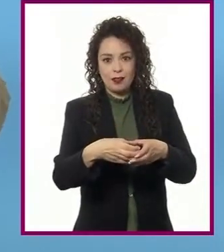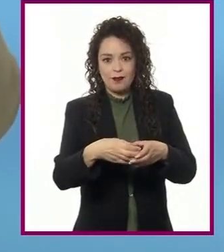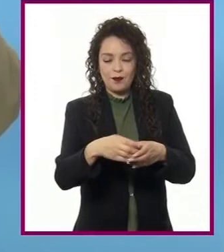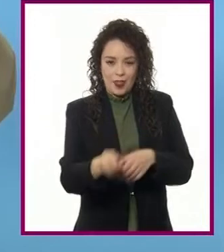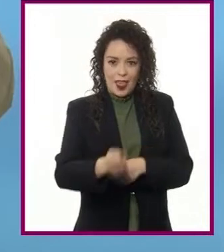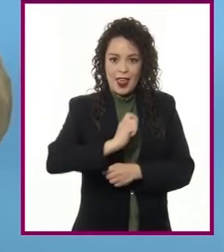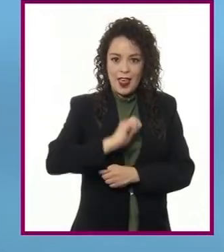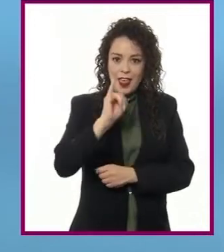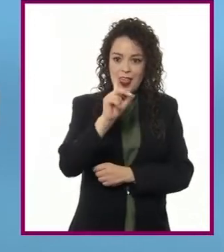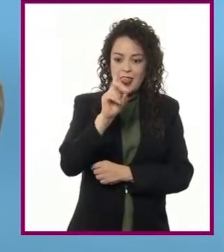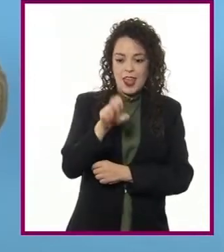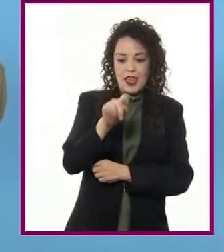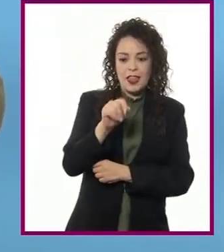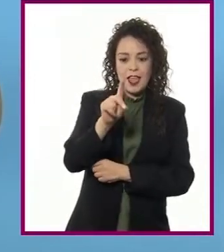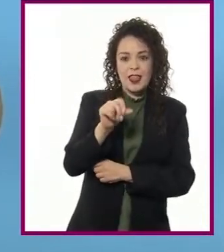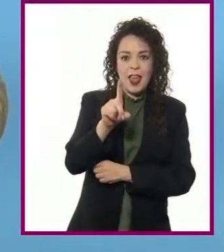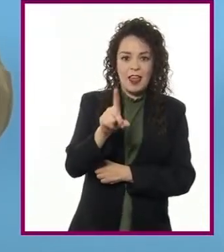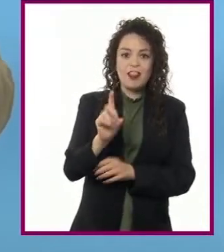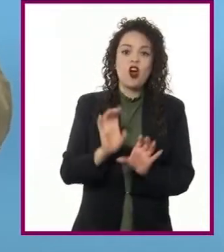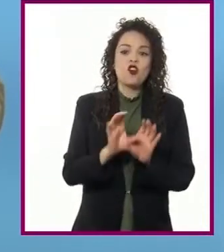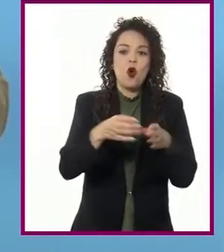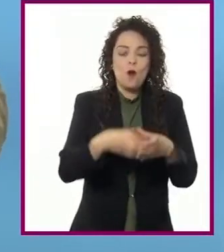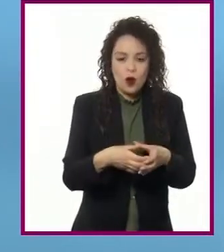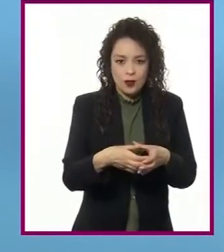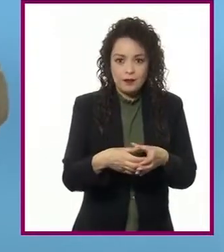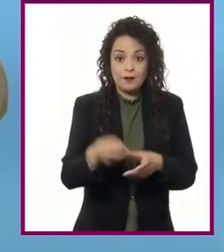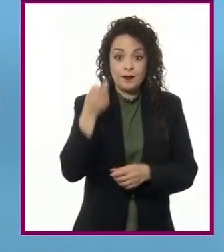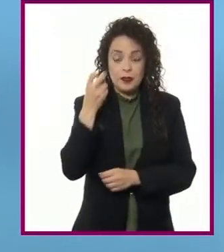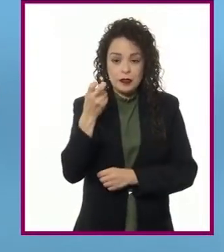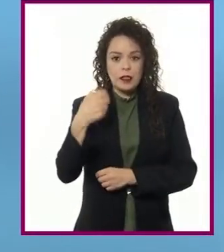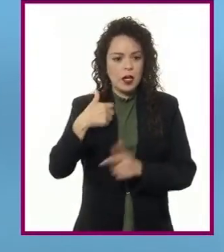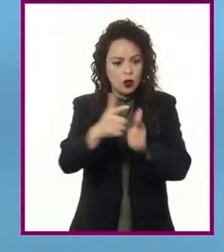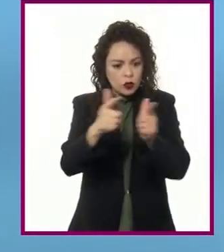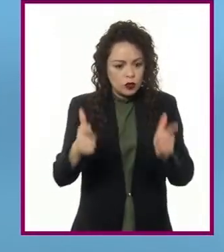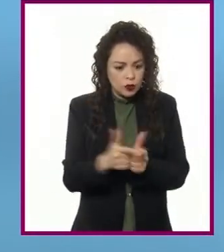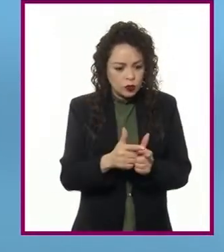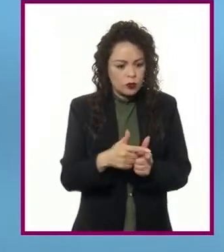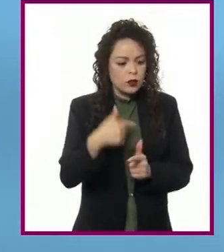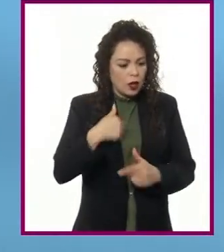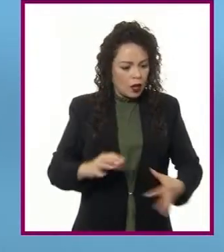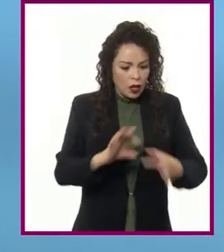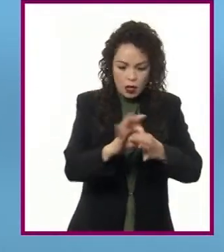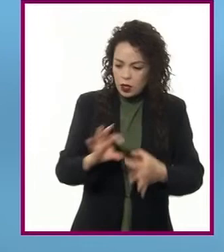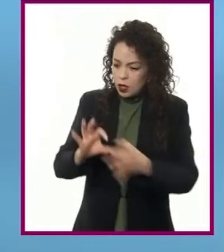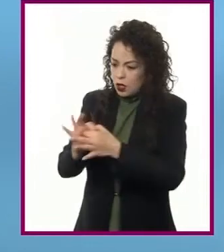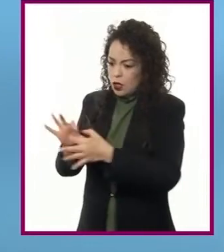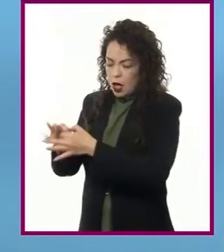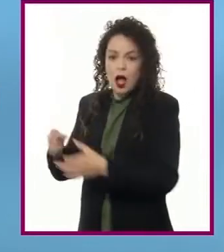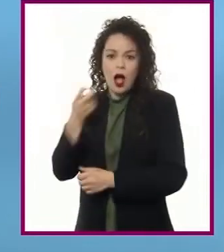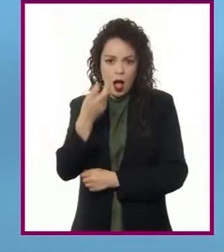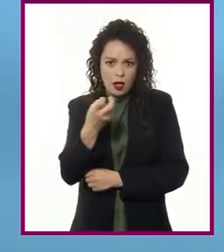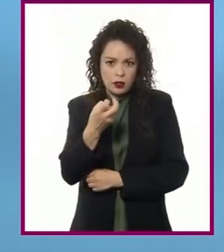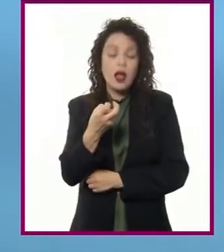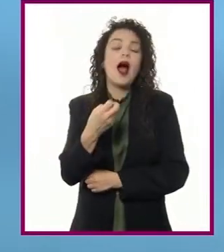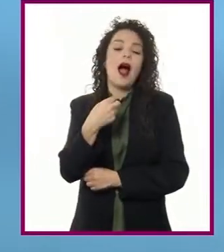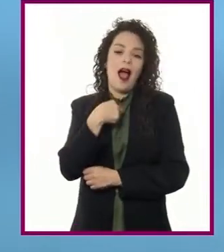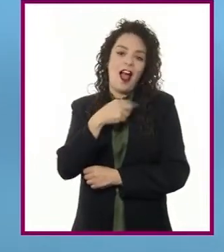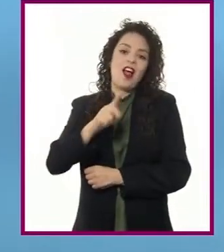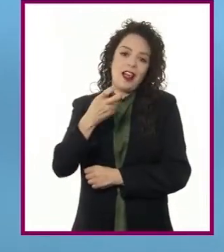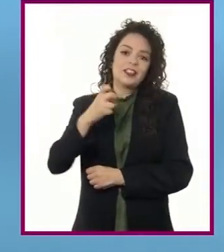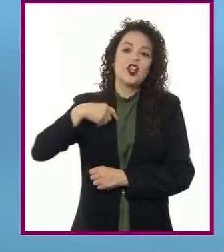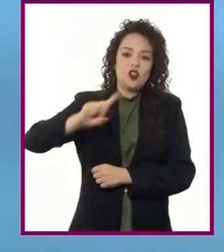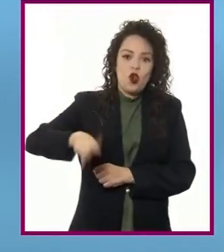identidad está definida por los grupos a los que pertenecemos. Por ejemplo, si les preguntan quiénes son, lo que